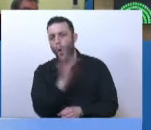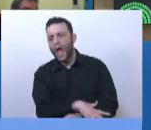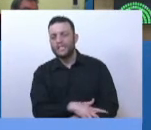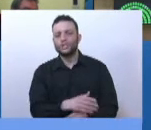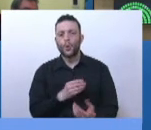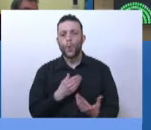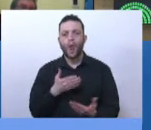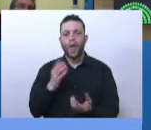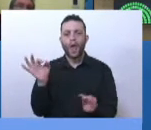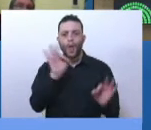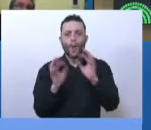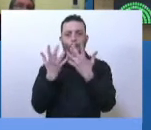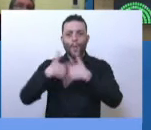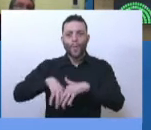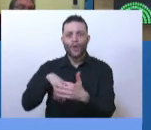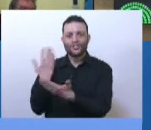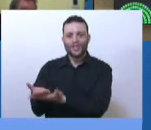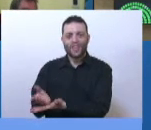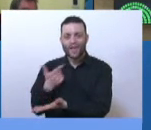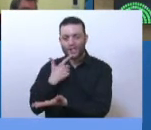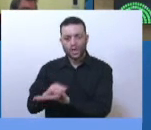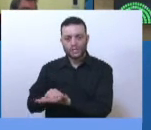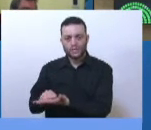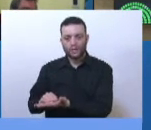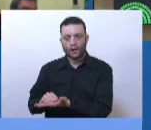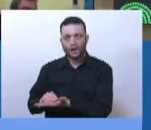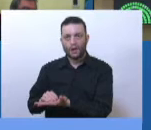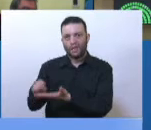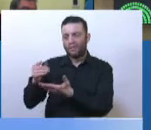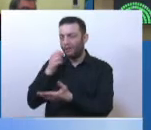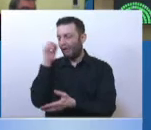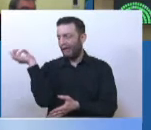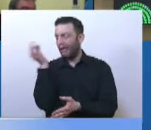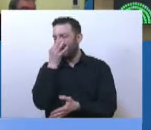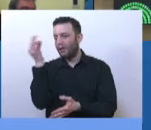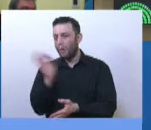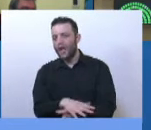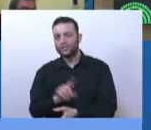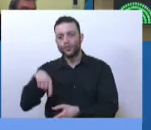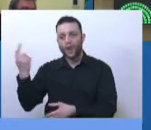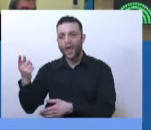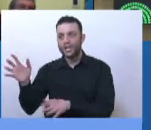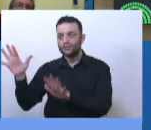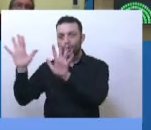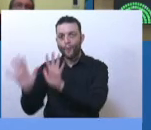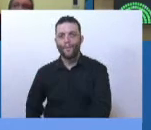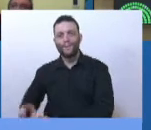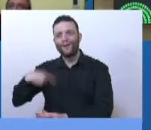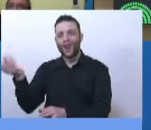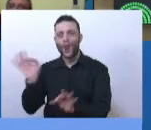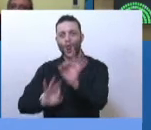ello un precedente muy peligroso desde el punto de vista constitucional